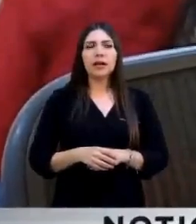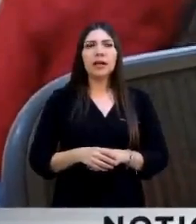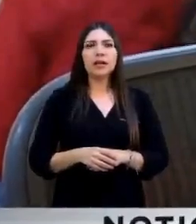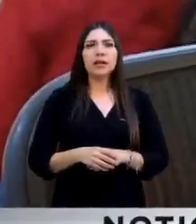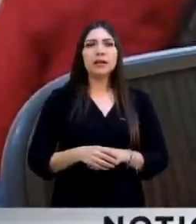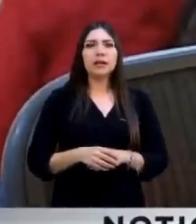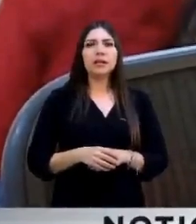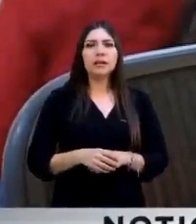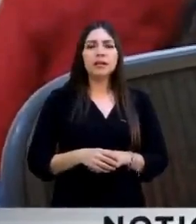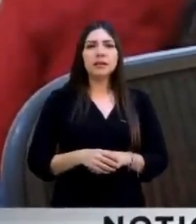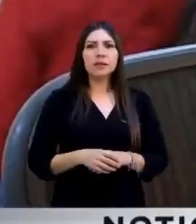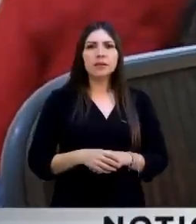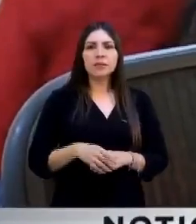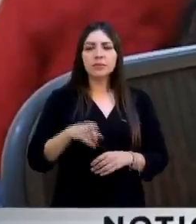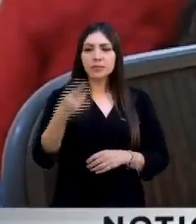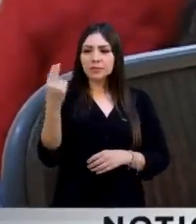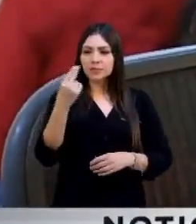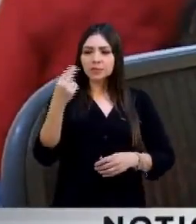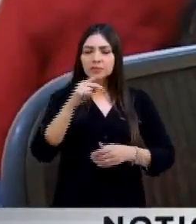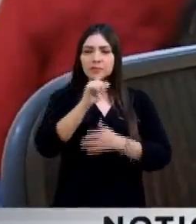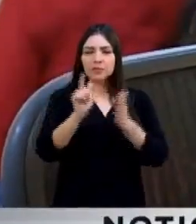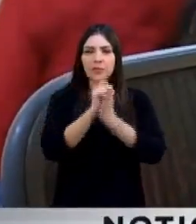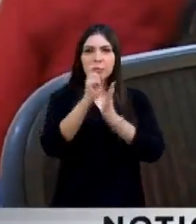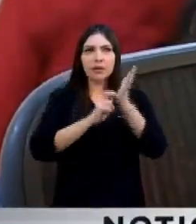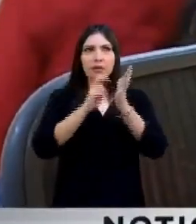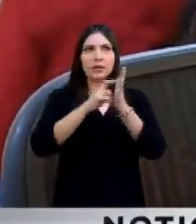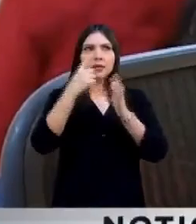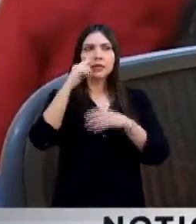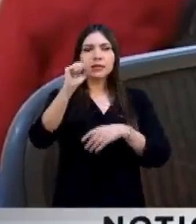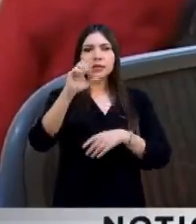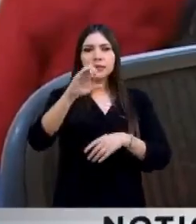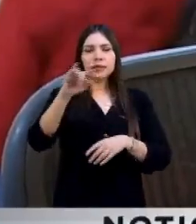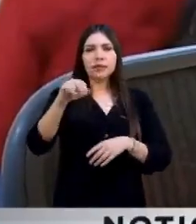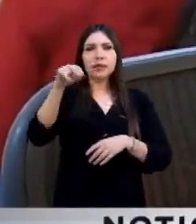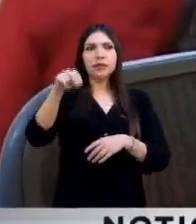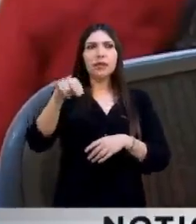politizar a la Suprema Corte de Justicia de la Nación por las decisiones que les tocan.